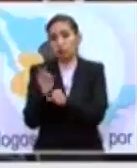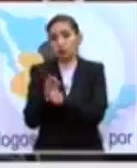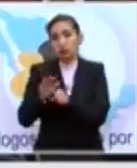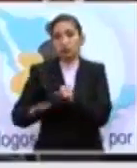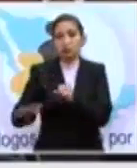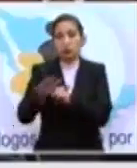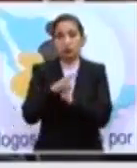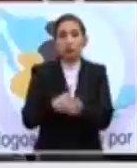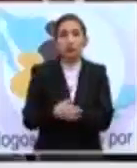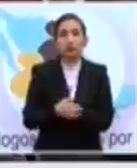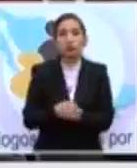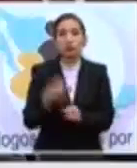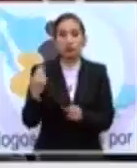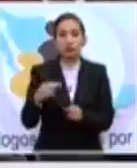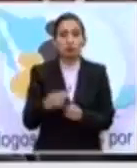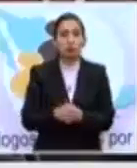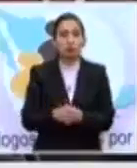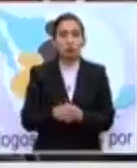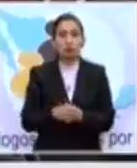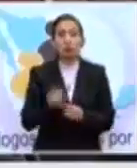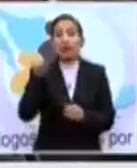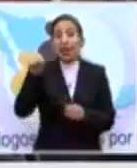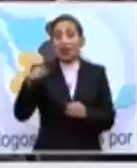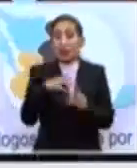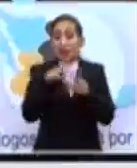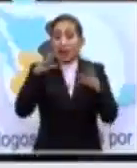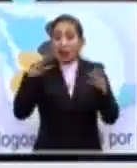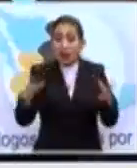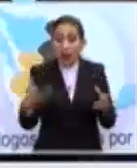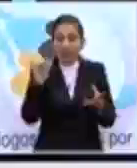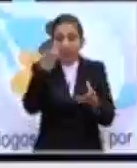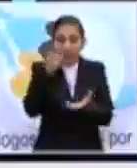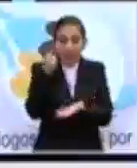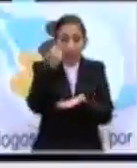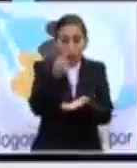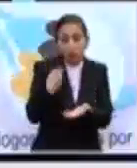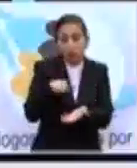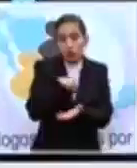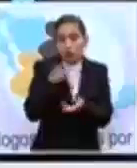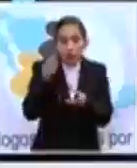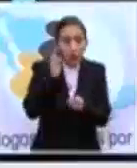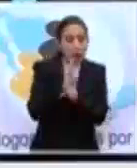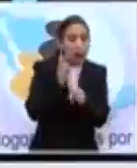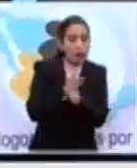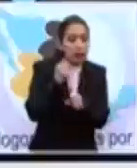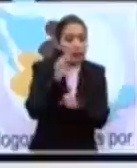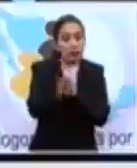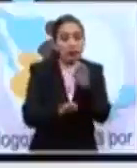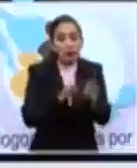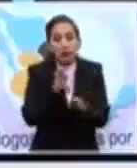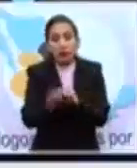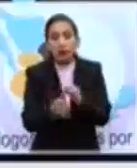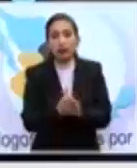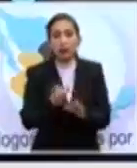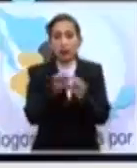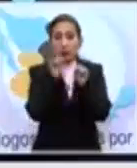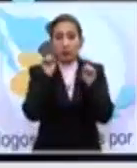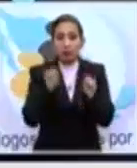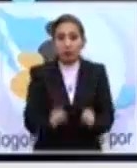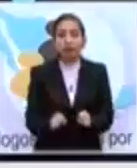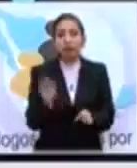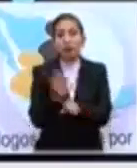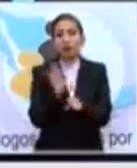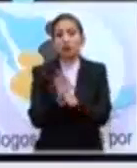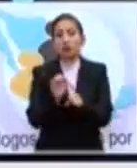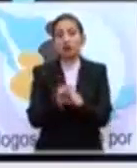de una reforma que se llama la FASPE, donde hay una gran cantidad de dinero y donde le vamos a dar seguimiento a la prevención con indicadores del sistema de